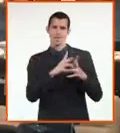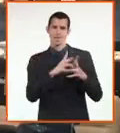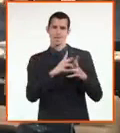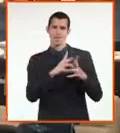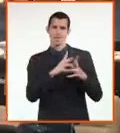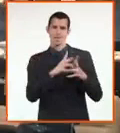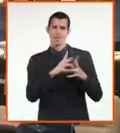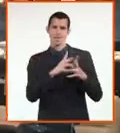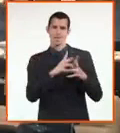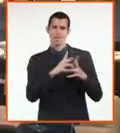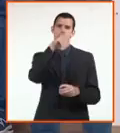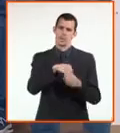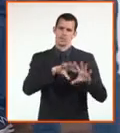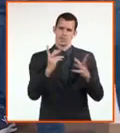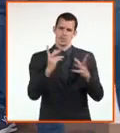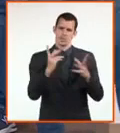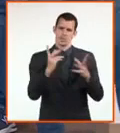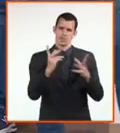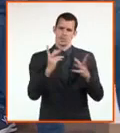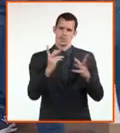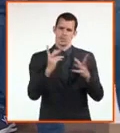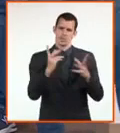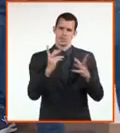fuerza de continuidad que habita en esta